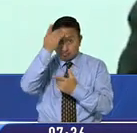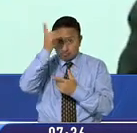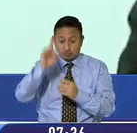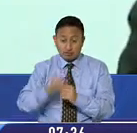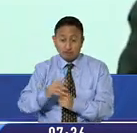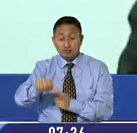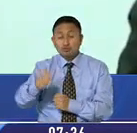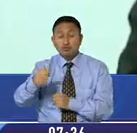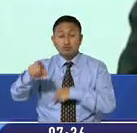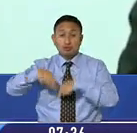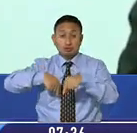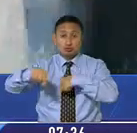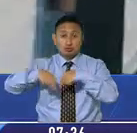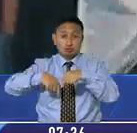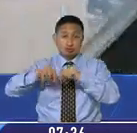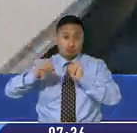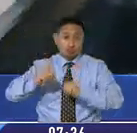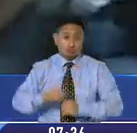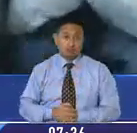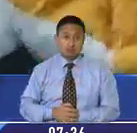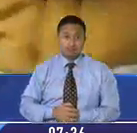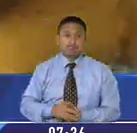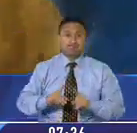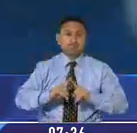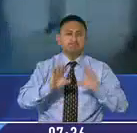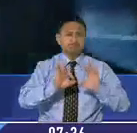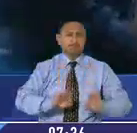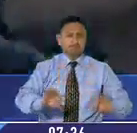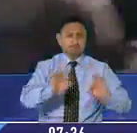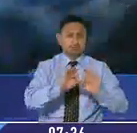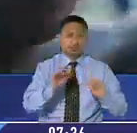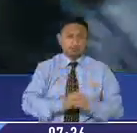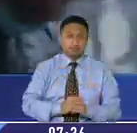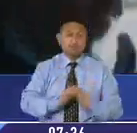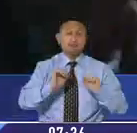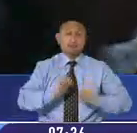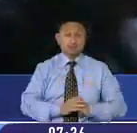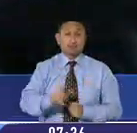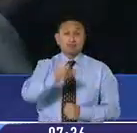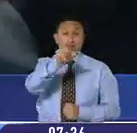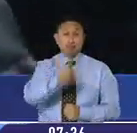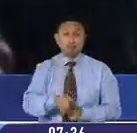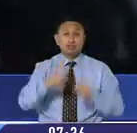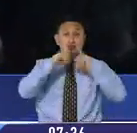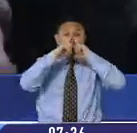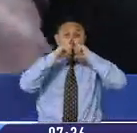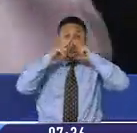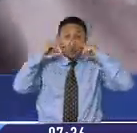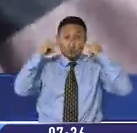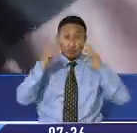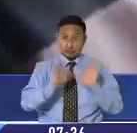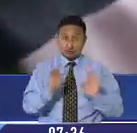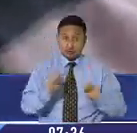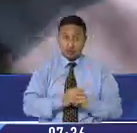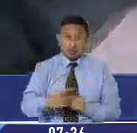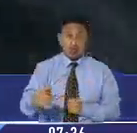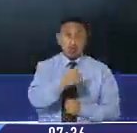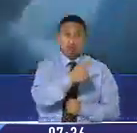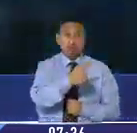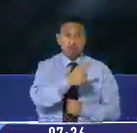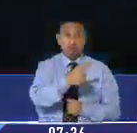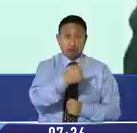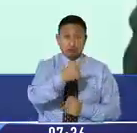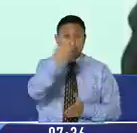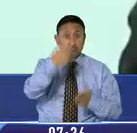otros tipos de transportes. Ahora, que es importante señalar que sí habrá sanciones para quienes en el interior de la unidad no utilicen la